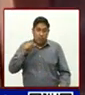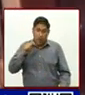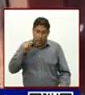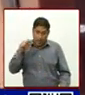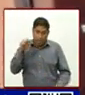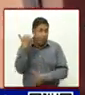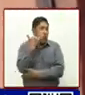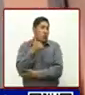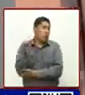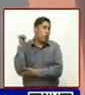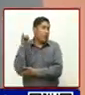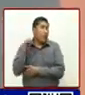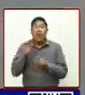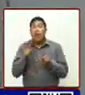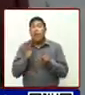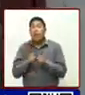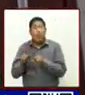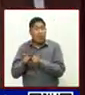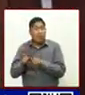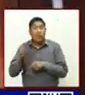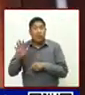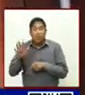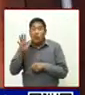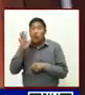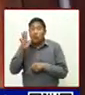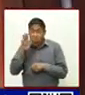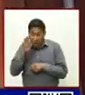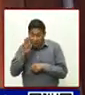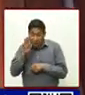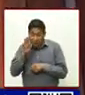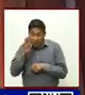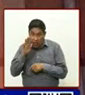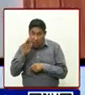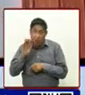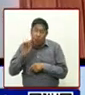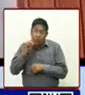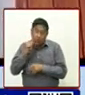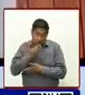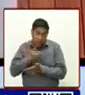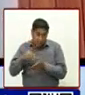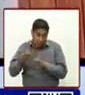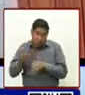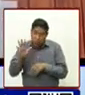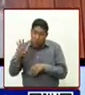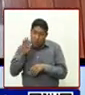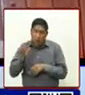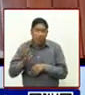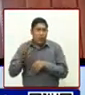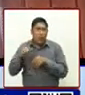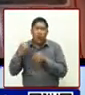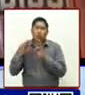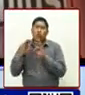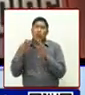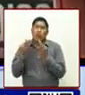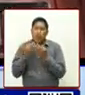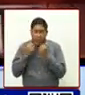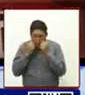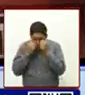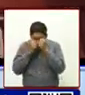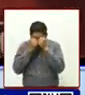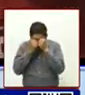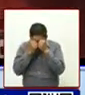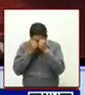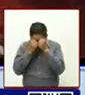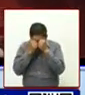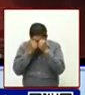Público, se encuentra la madre de la víctima, como también el alcalde y otros familiares de la familia doliente, quienes